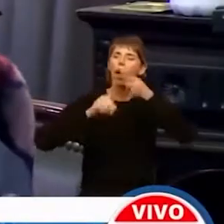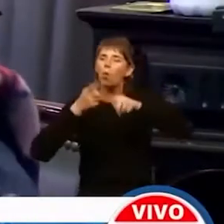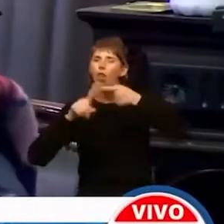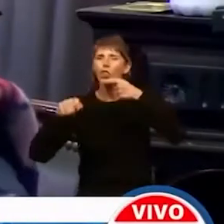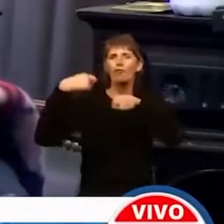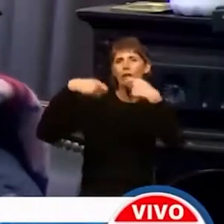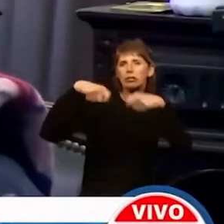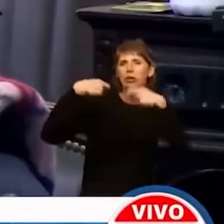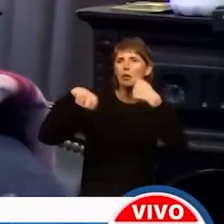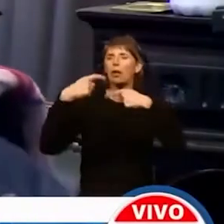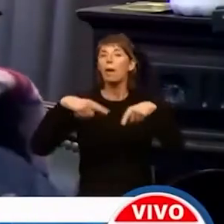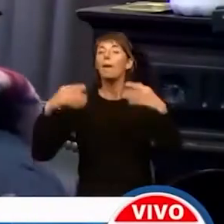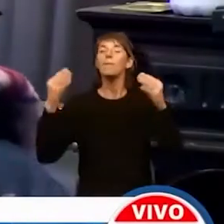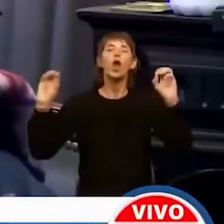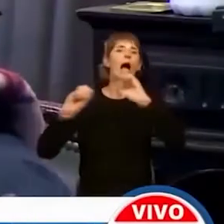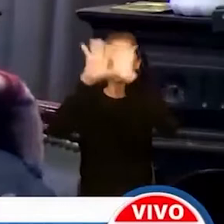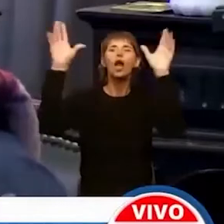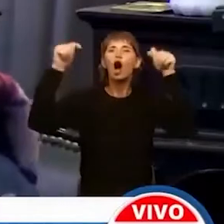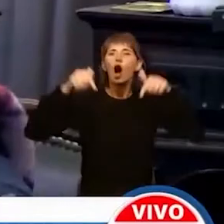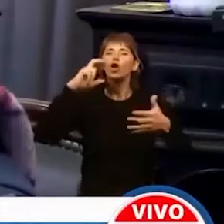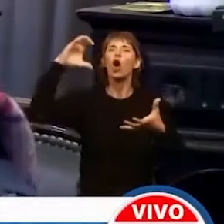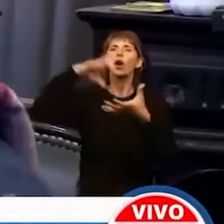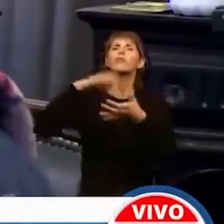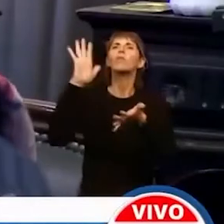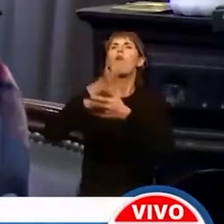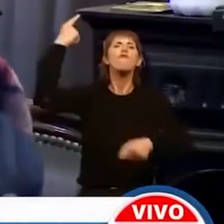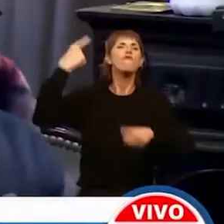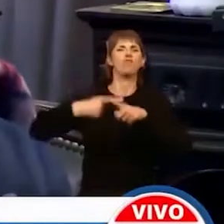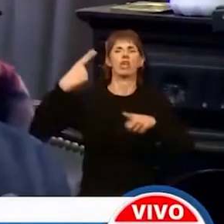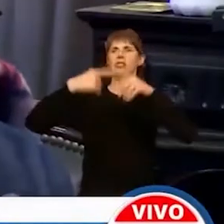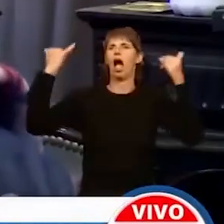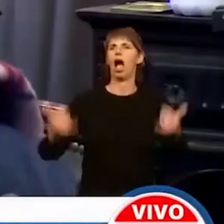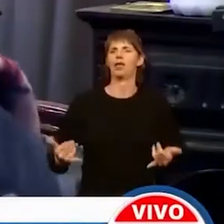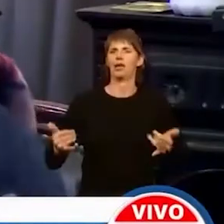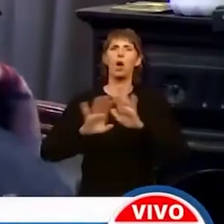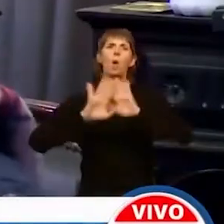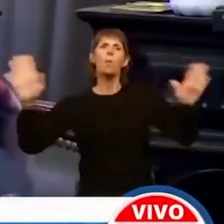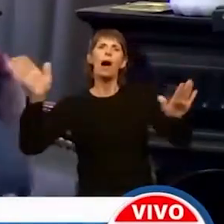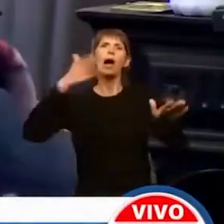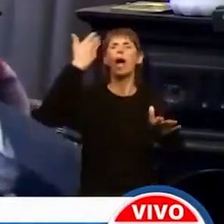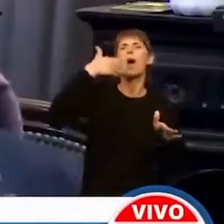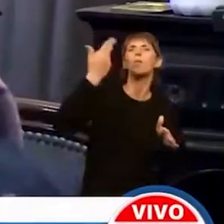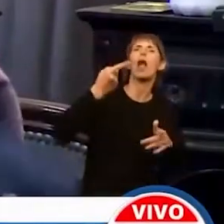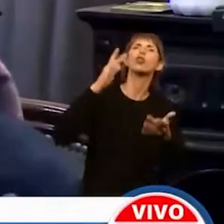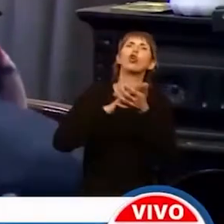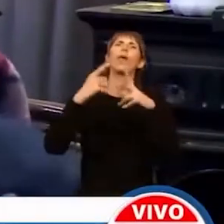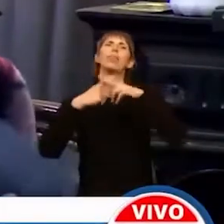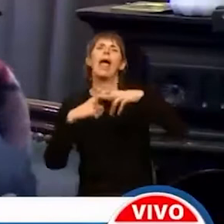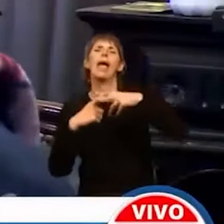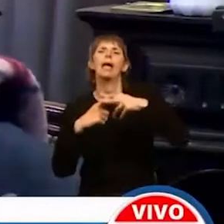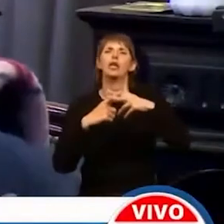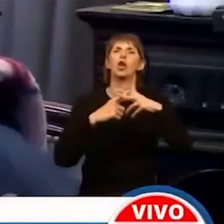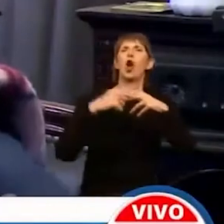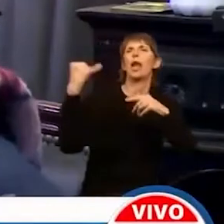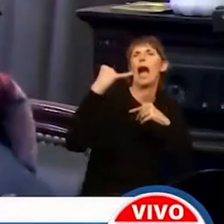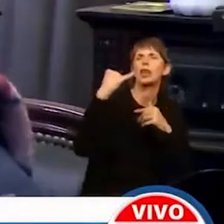en algunos casos porque no peleas logramos construir un consenso y